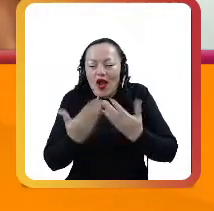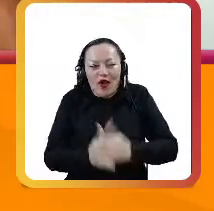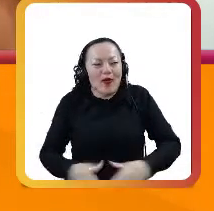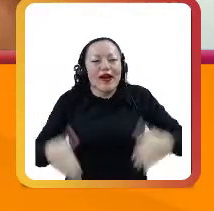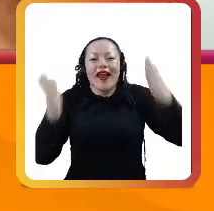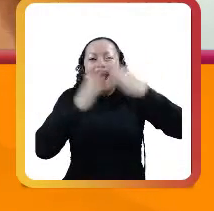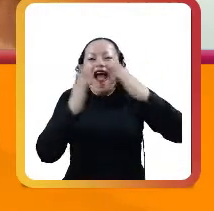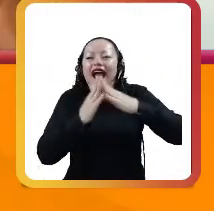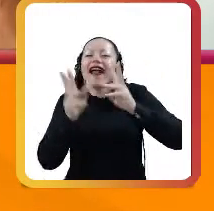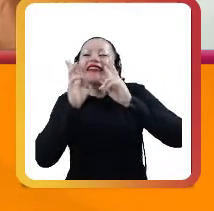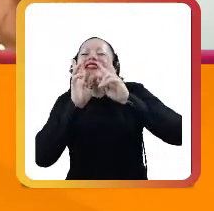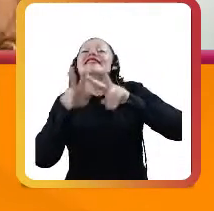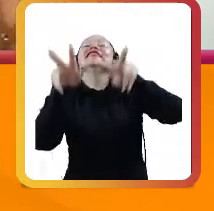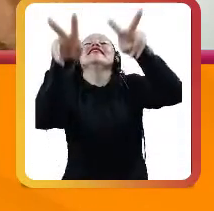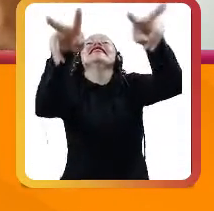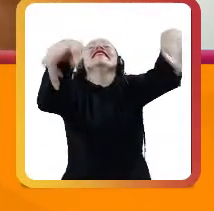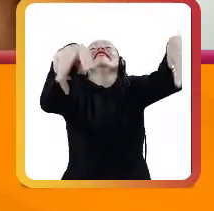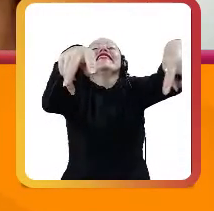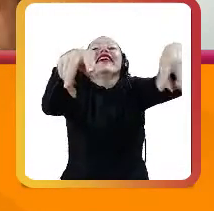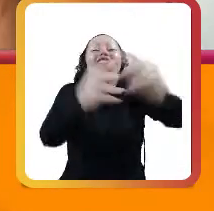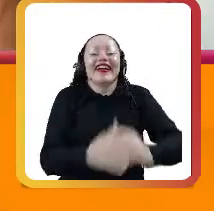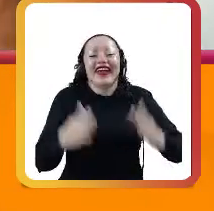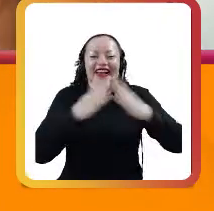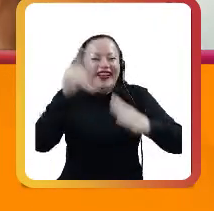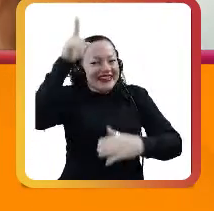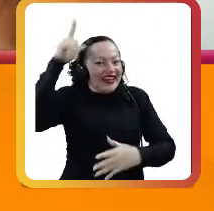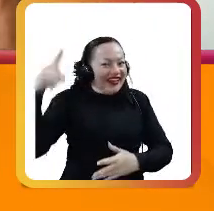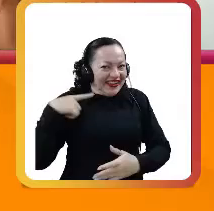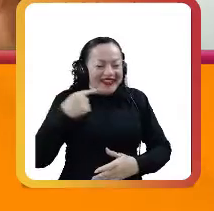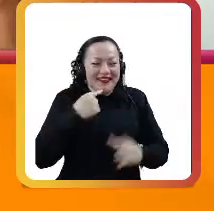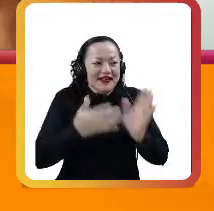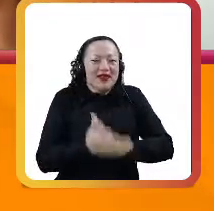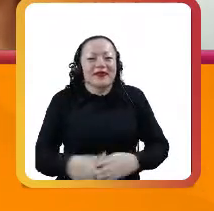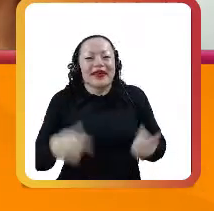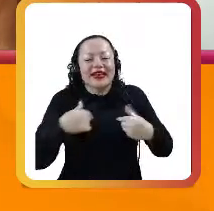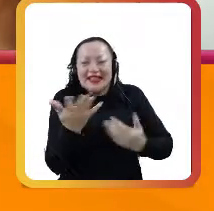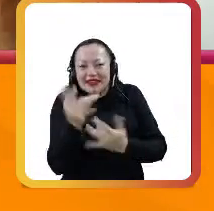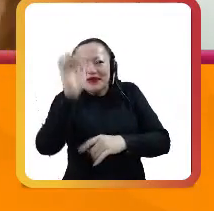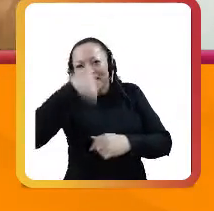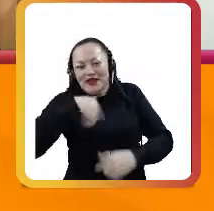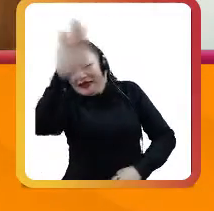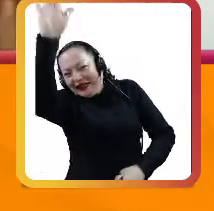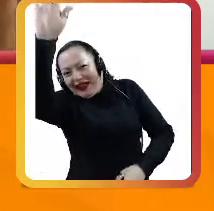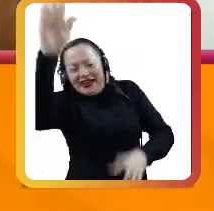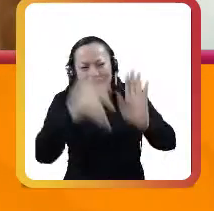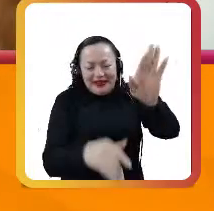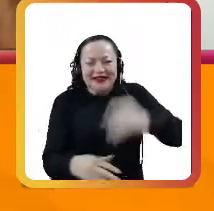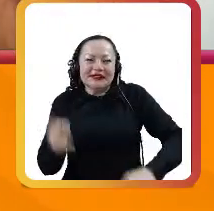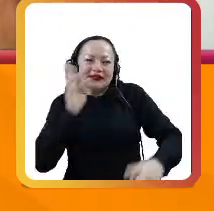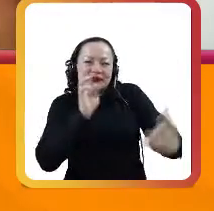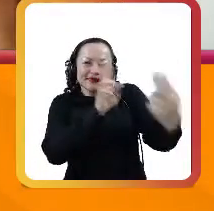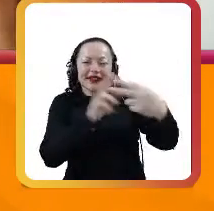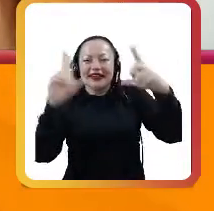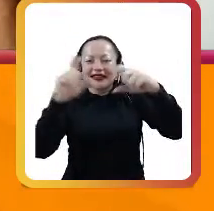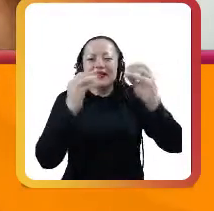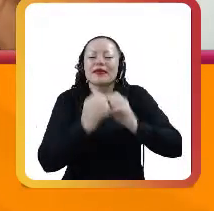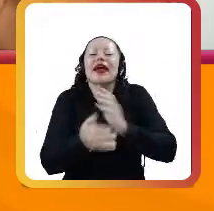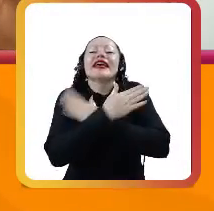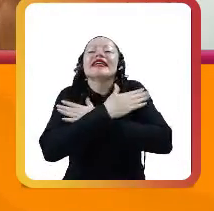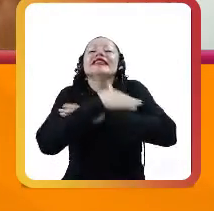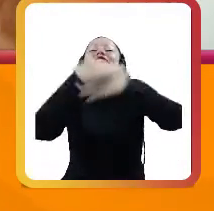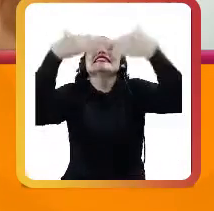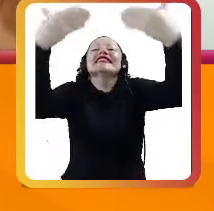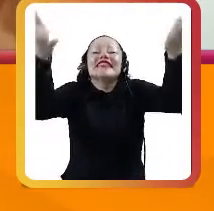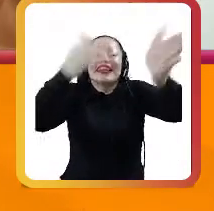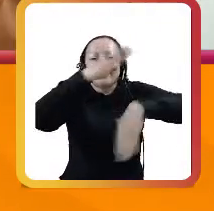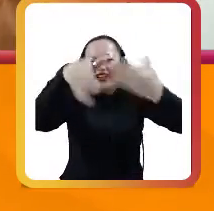Laurita. Ay, espérate, yo salgo. Muy bien, Laurita. Saludo por allá.